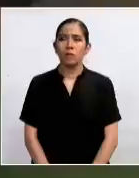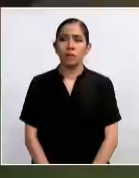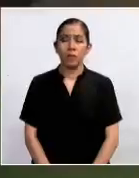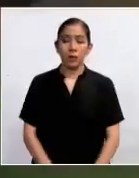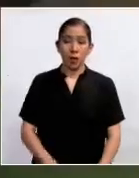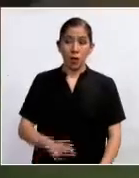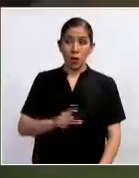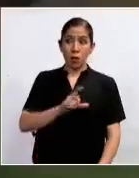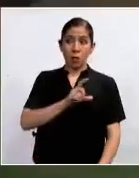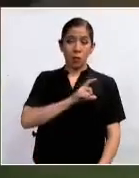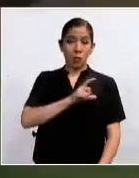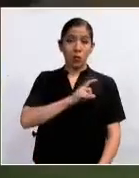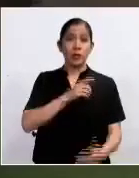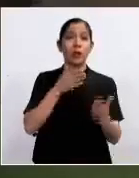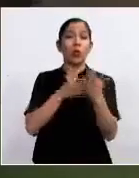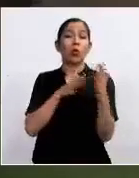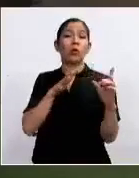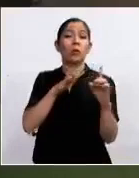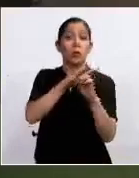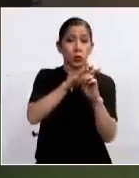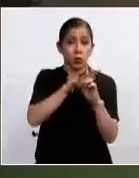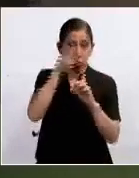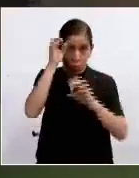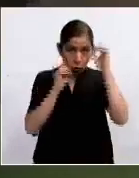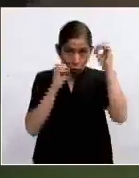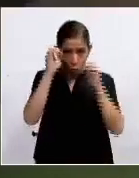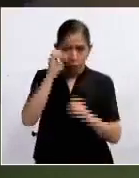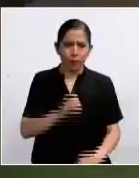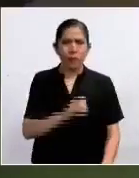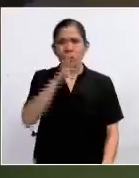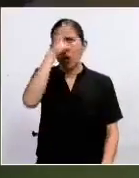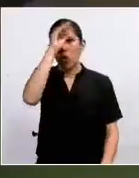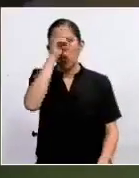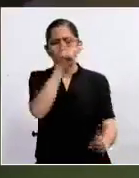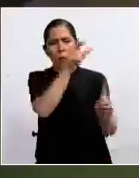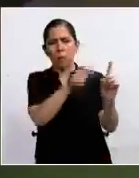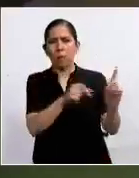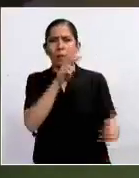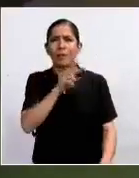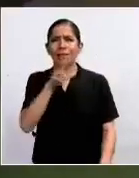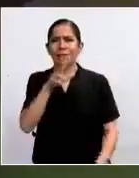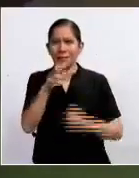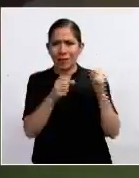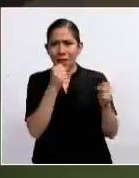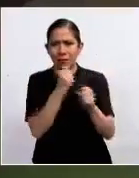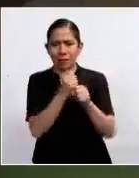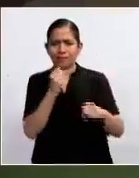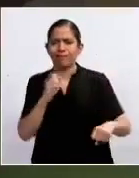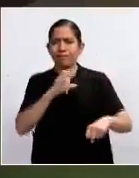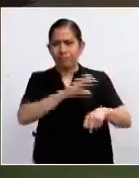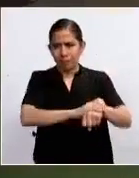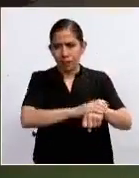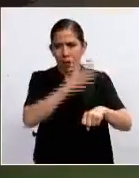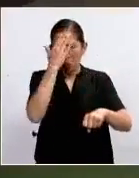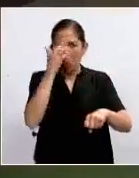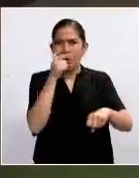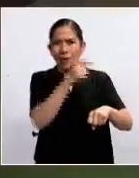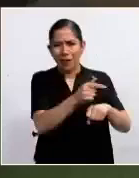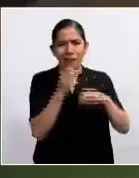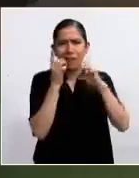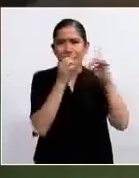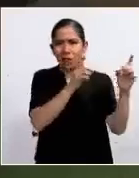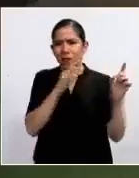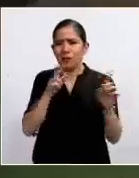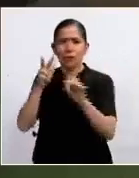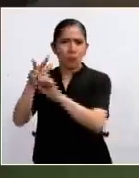Fuerza Especial de Lucha contra la Violencia de Oruro capturó a un hombre de 23 años sindicado por el delito de violación. Él mismo se encontraba en